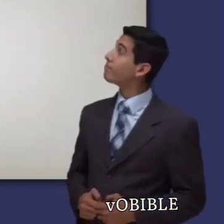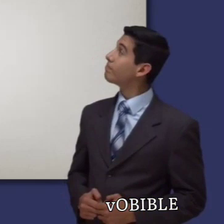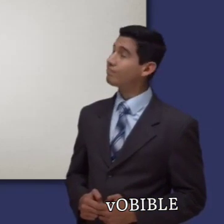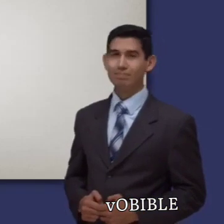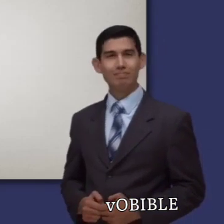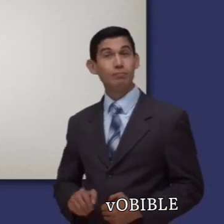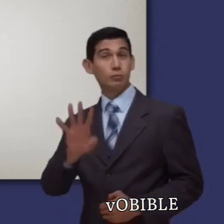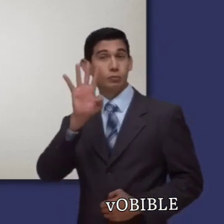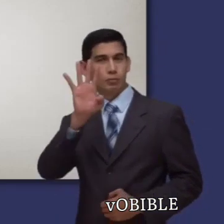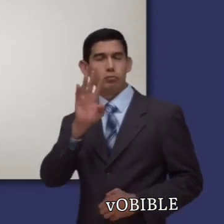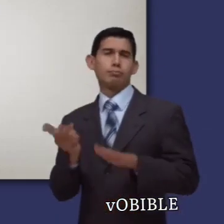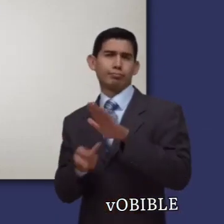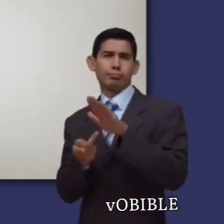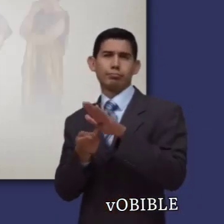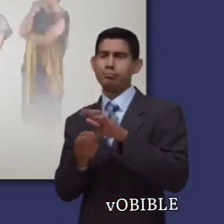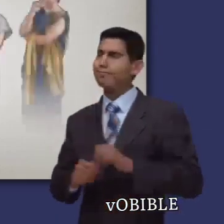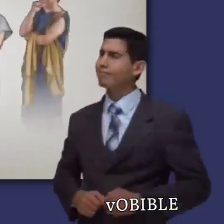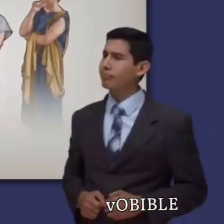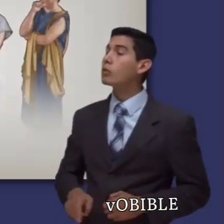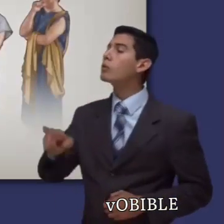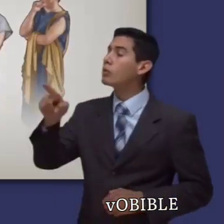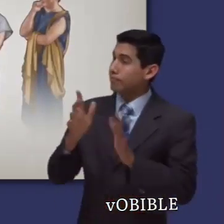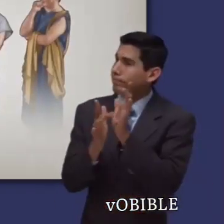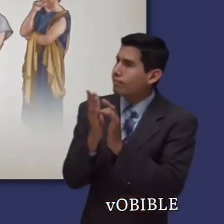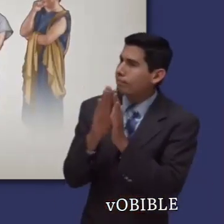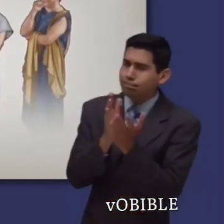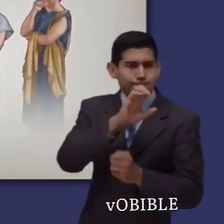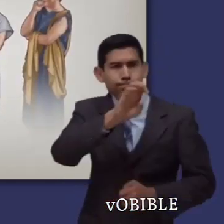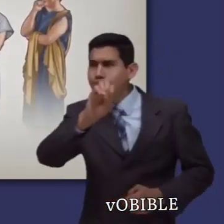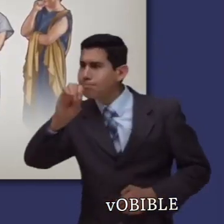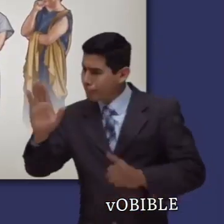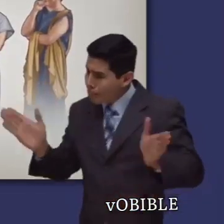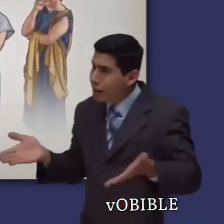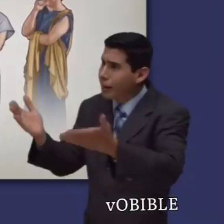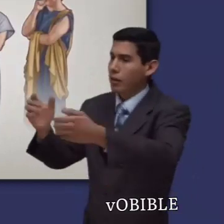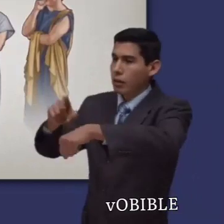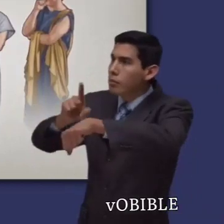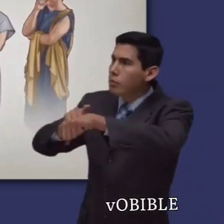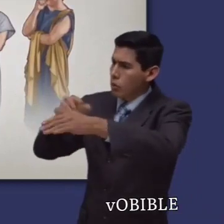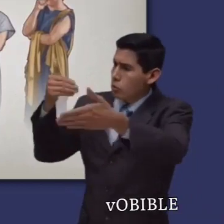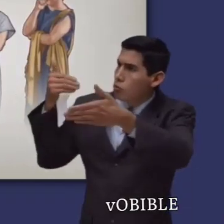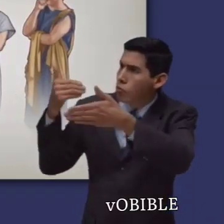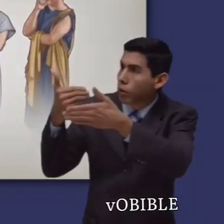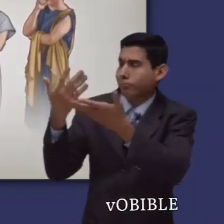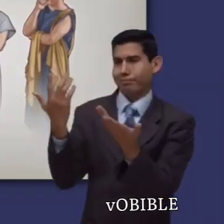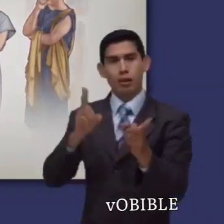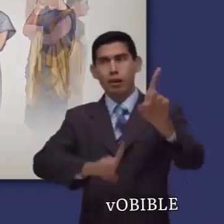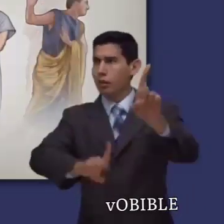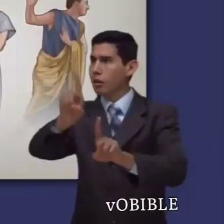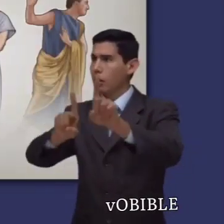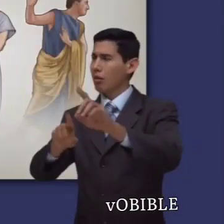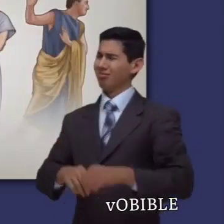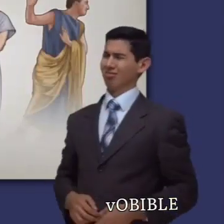En el capítulo 4, Pablo le recalca a Timoteo que debe predicar con urgencia, porque pronto algunos rechazarán